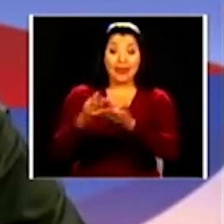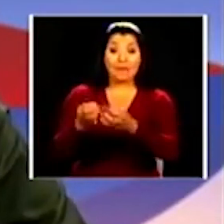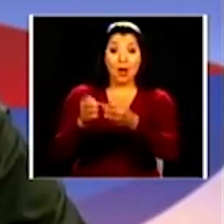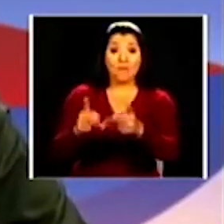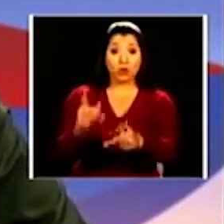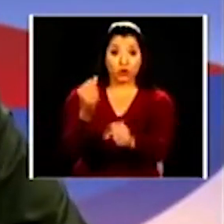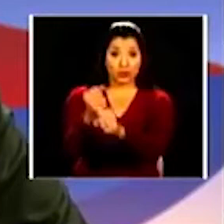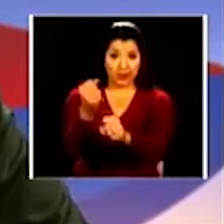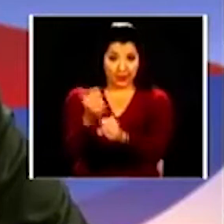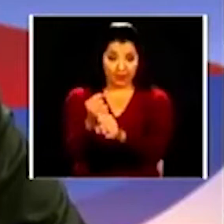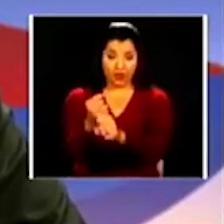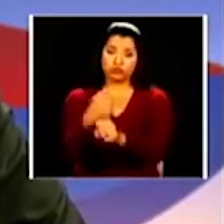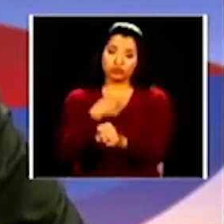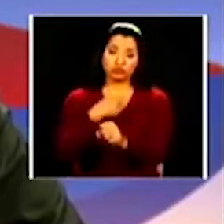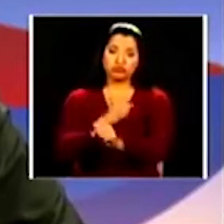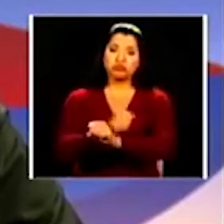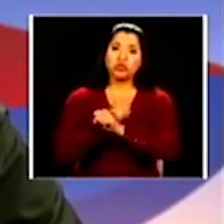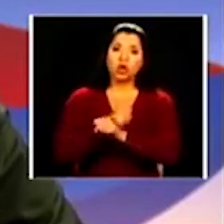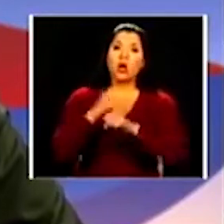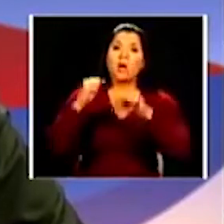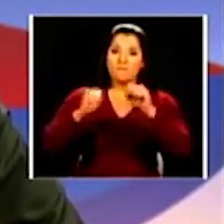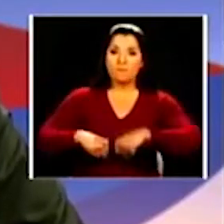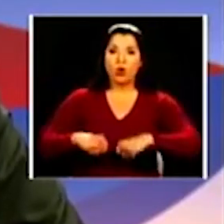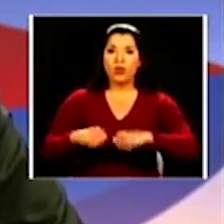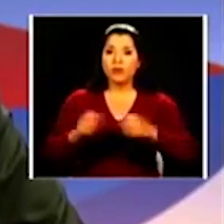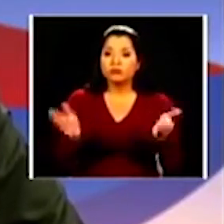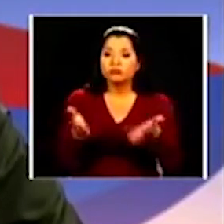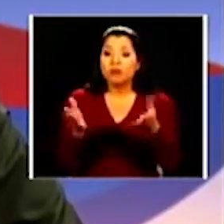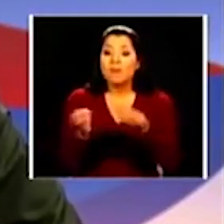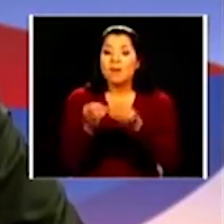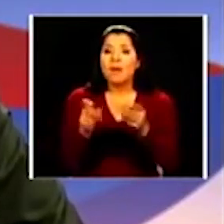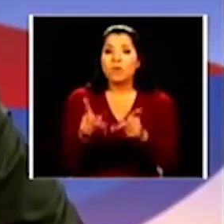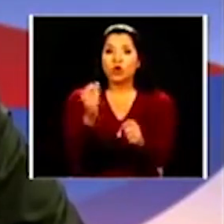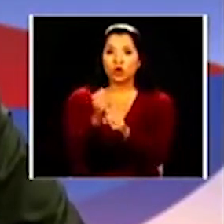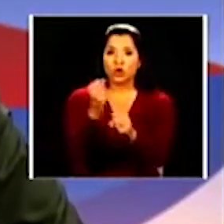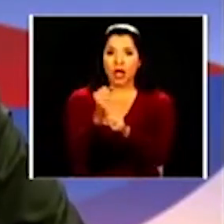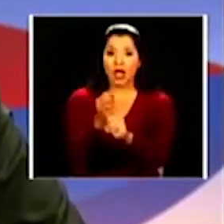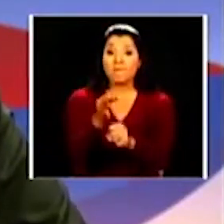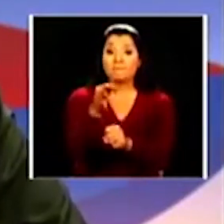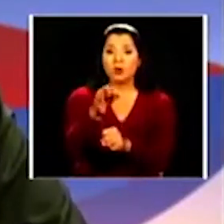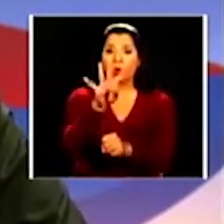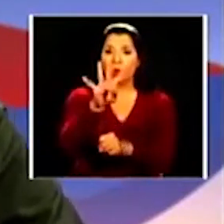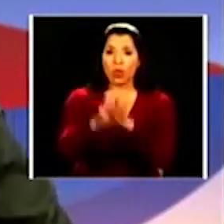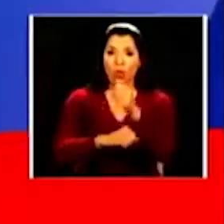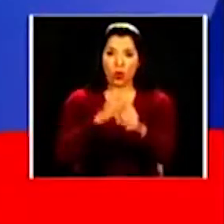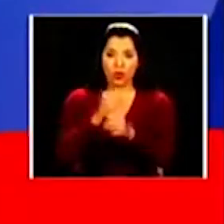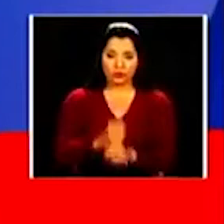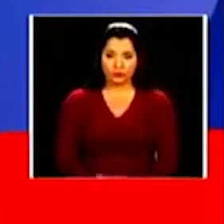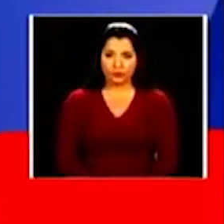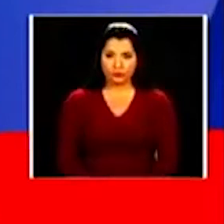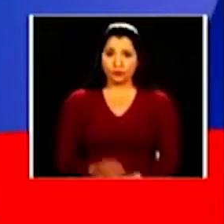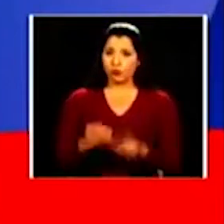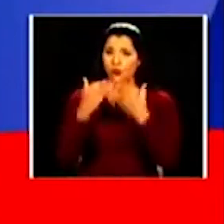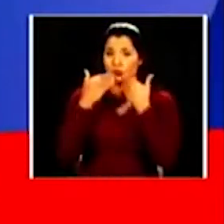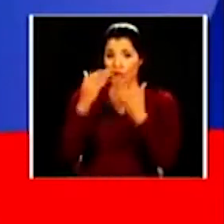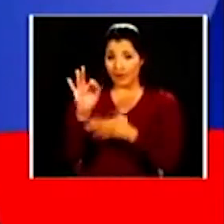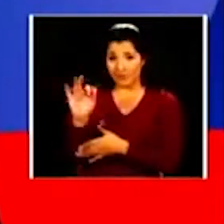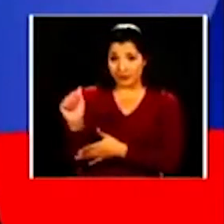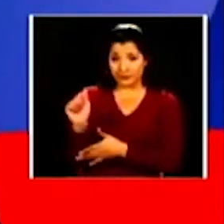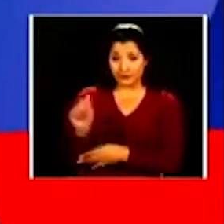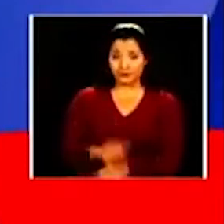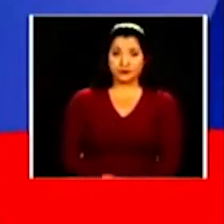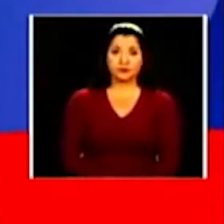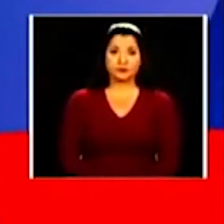Punta Arenas, donde estoy seguro que podremos generar muchísimo empleo en los próximos 4 años con esta práctica. Muchas gracias, don Fabricio.